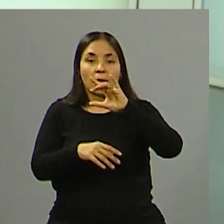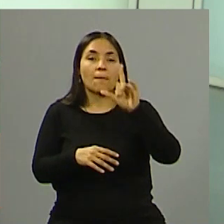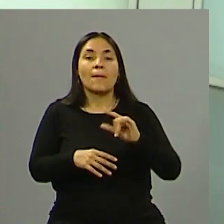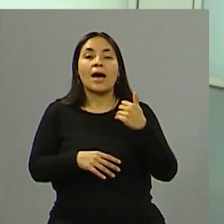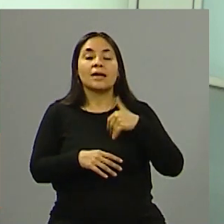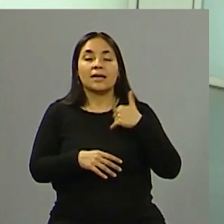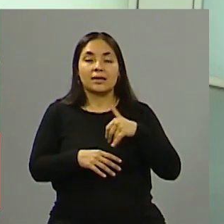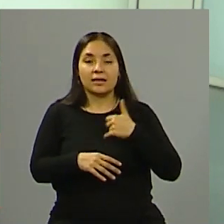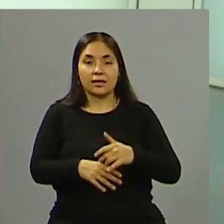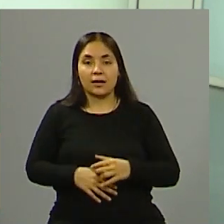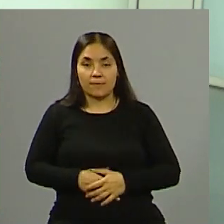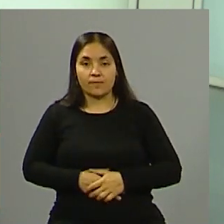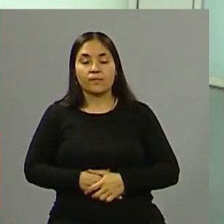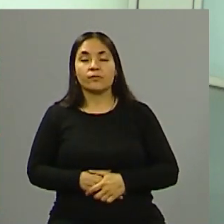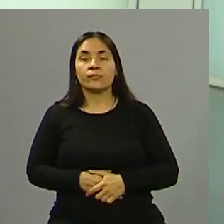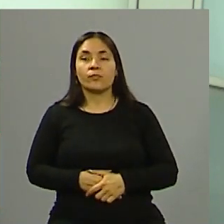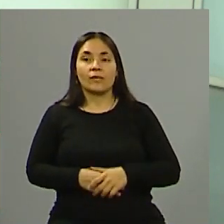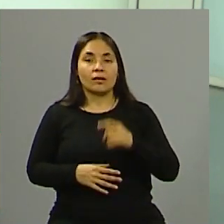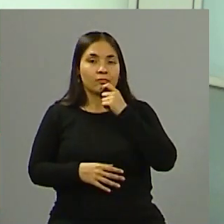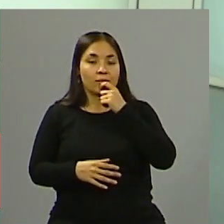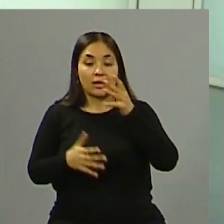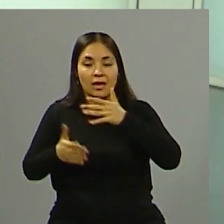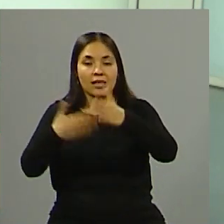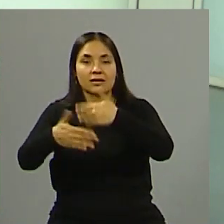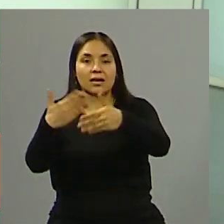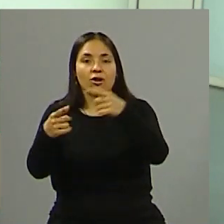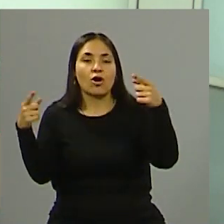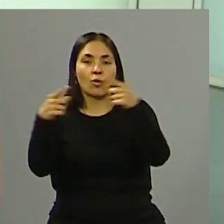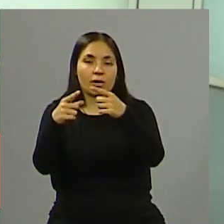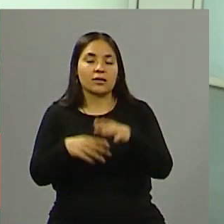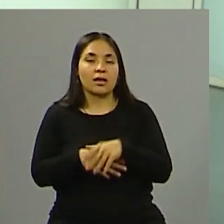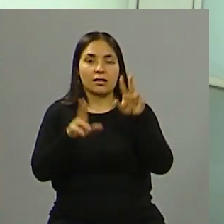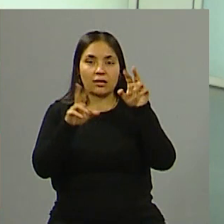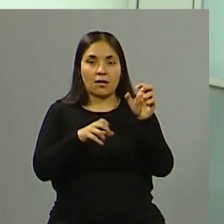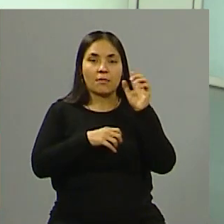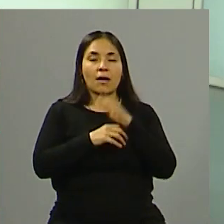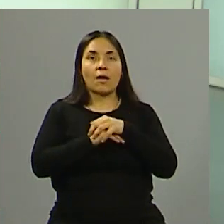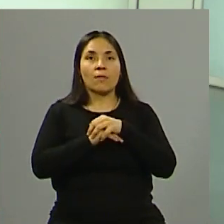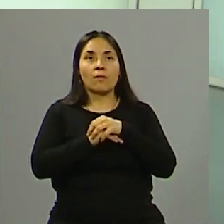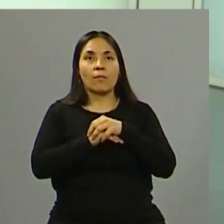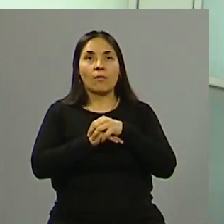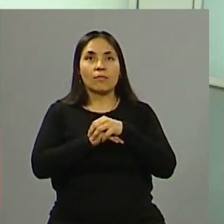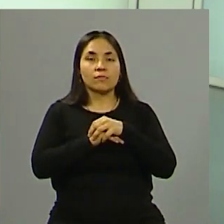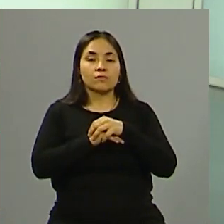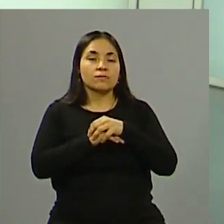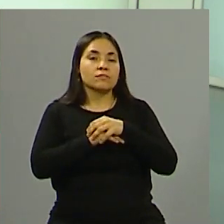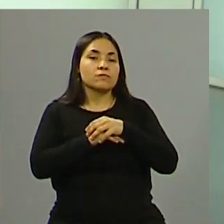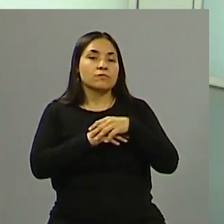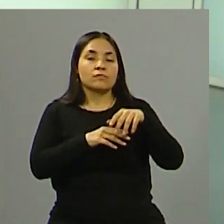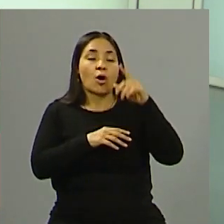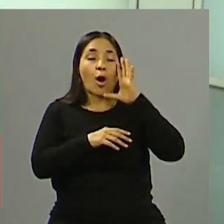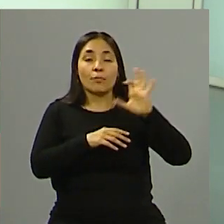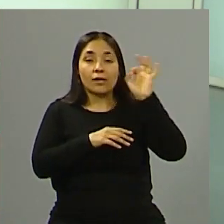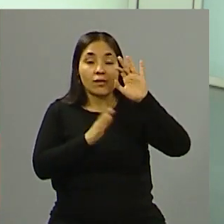proyecto de desarrollo, dejando de lado lo ideológico y las diferencias políticas y pensando en la Argentina hacia el futuro. Ojalá lo